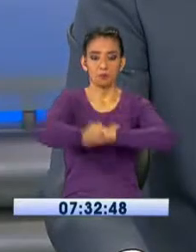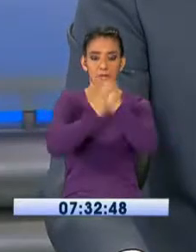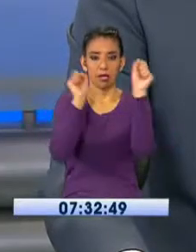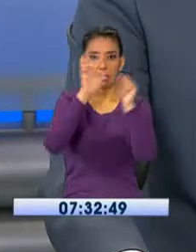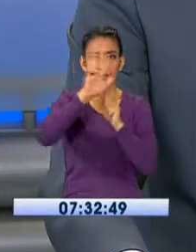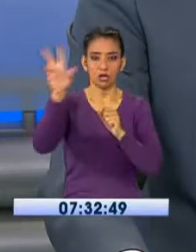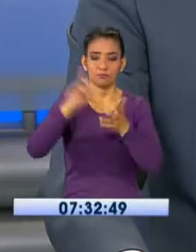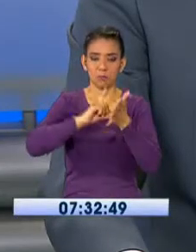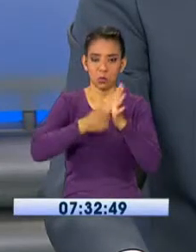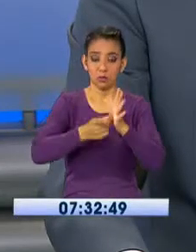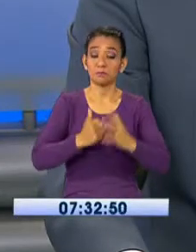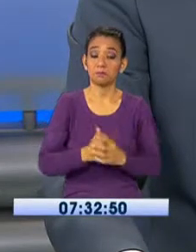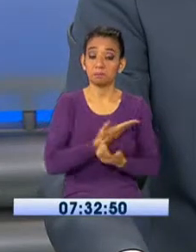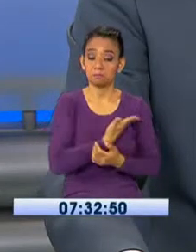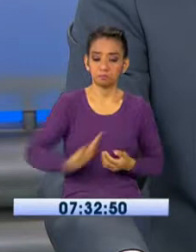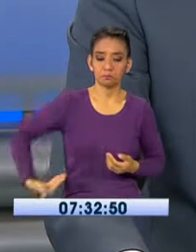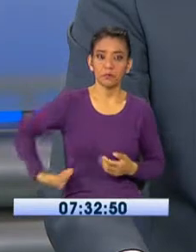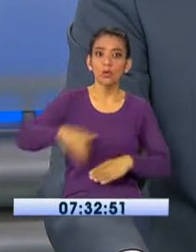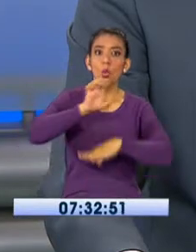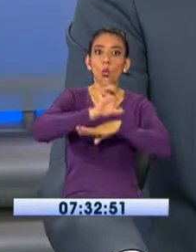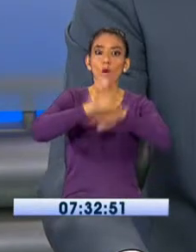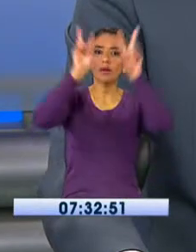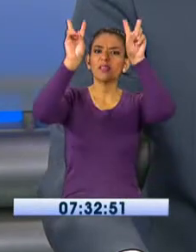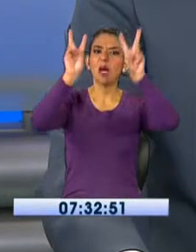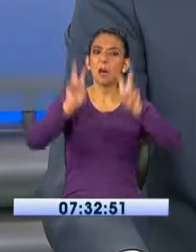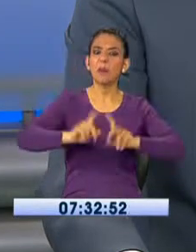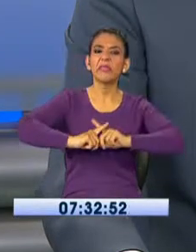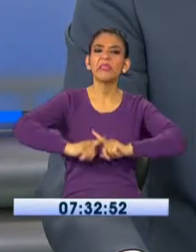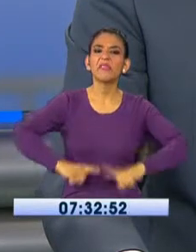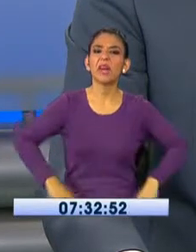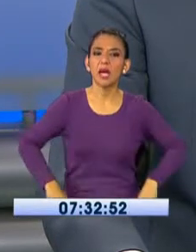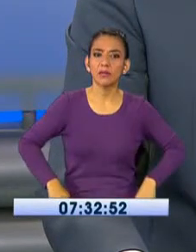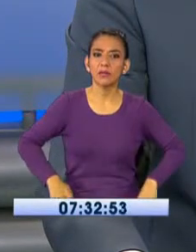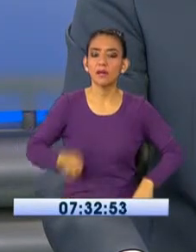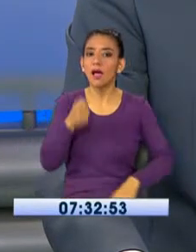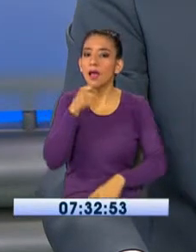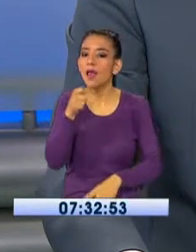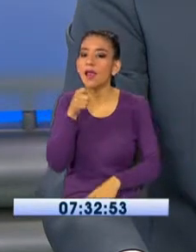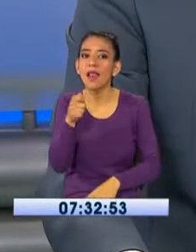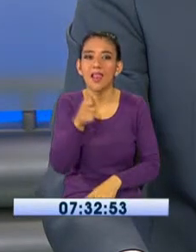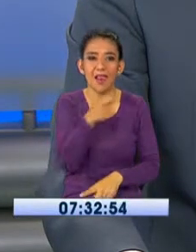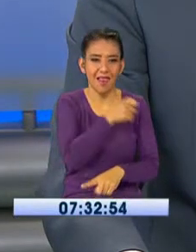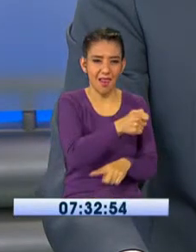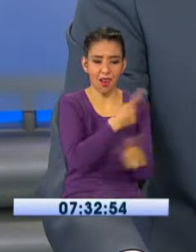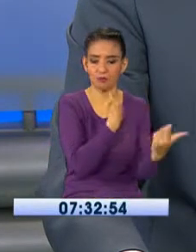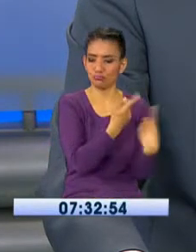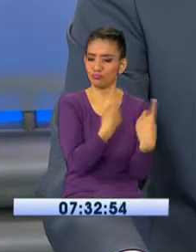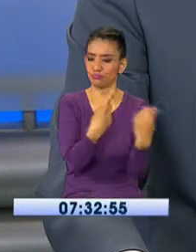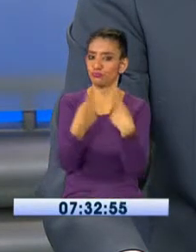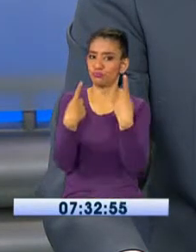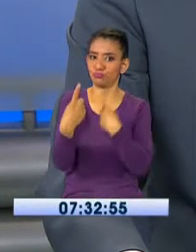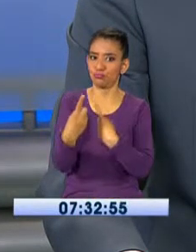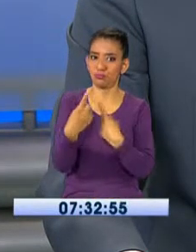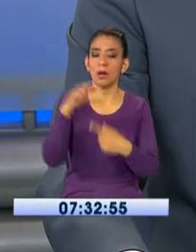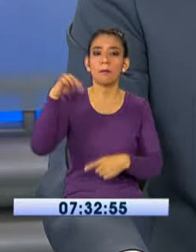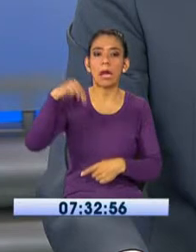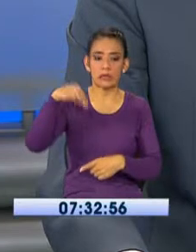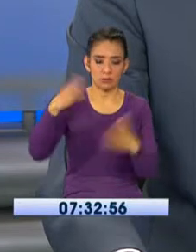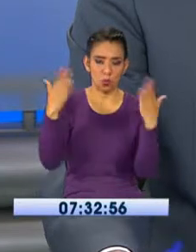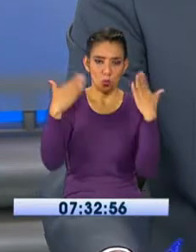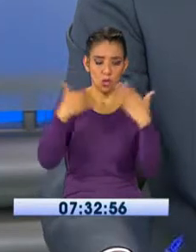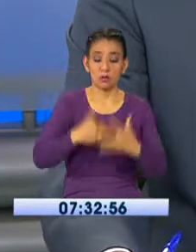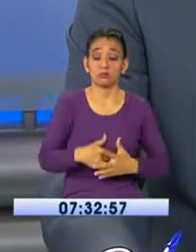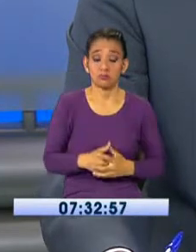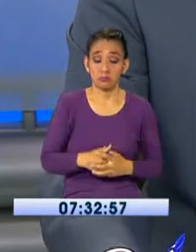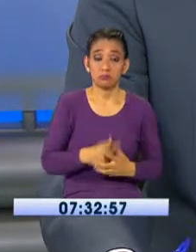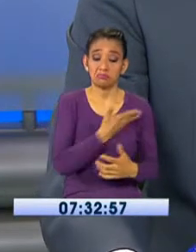7:32, el presidente de la República se refirió a varios temas de interés durante un conversatorio con representantes de medios de comunicación este martes en Guayaquil.